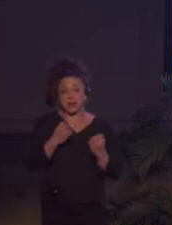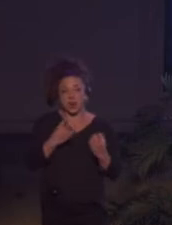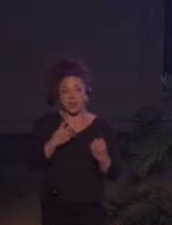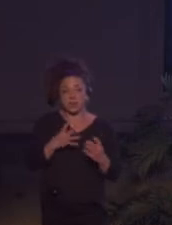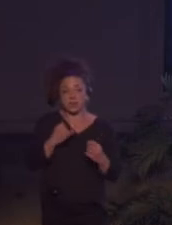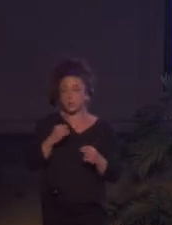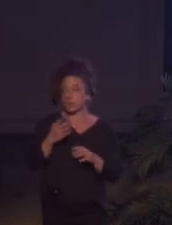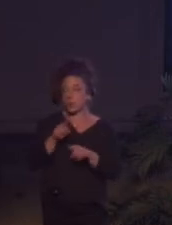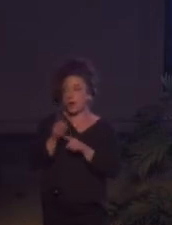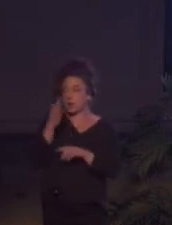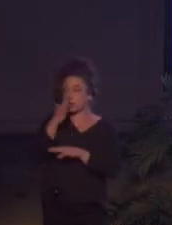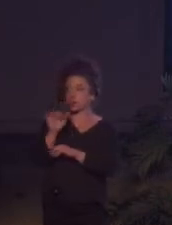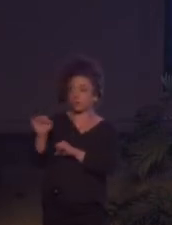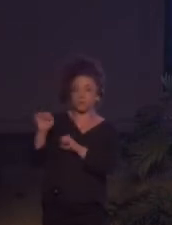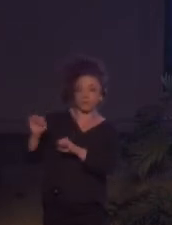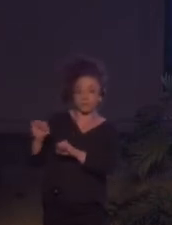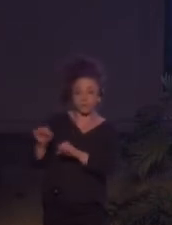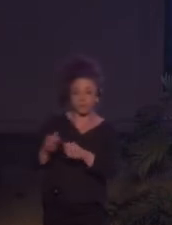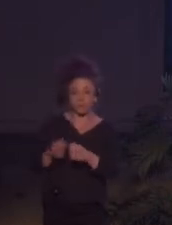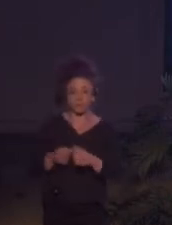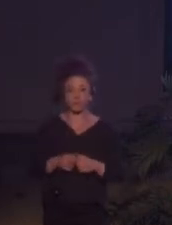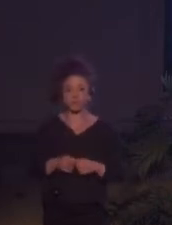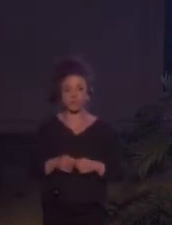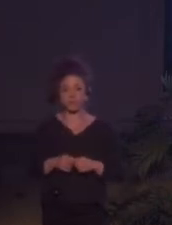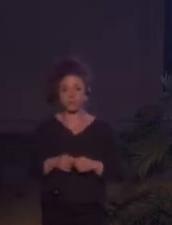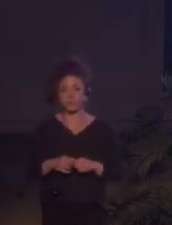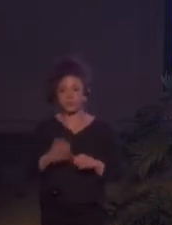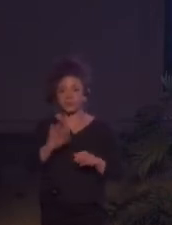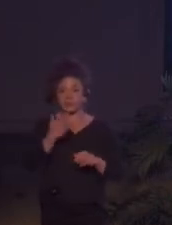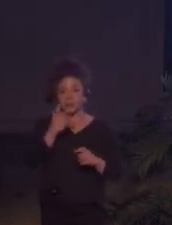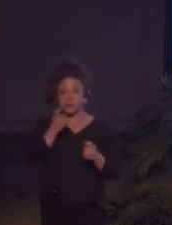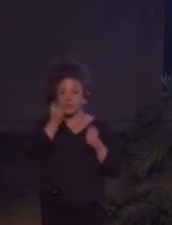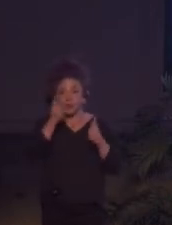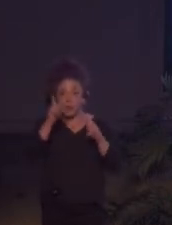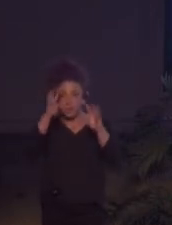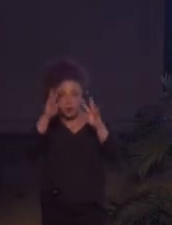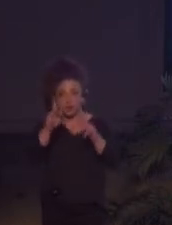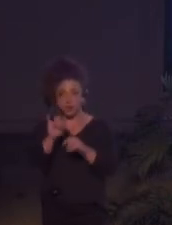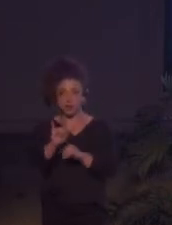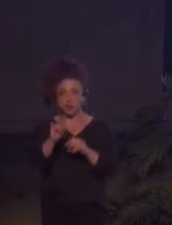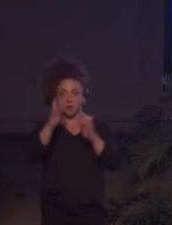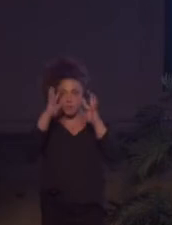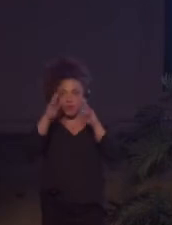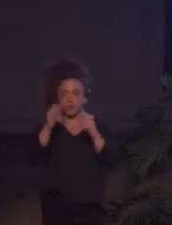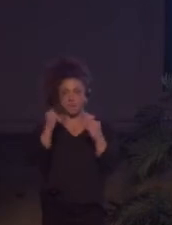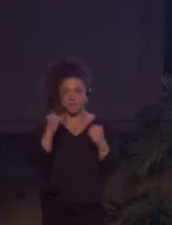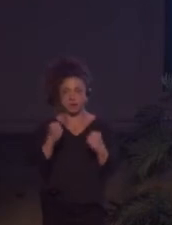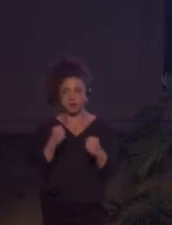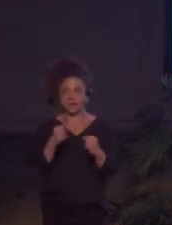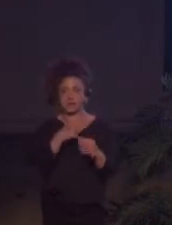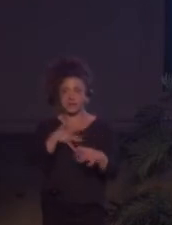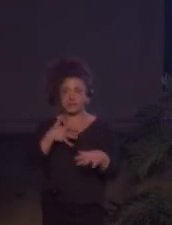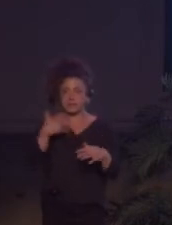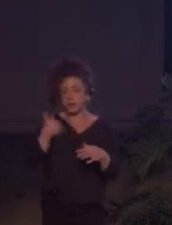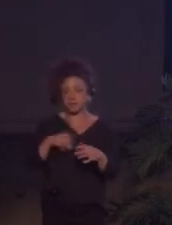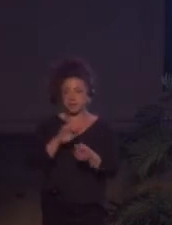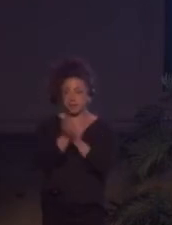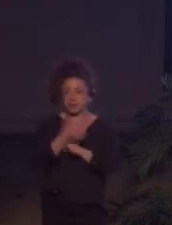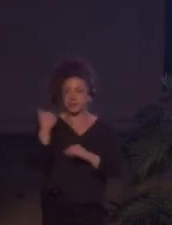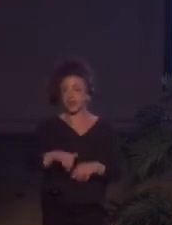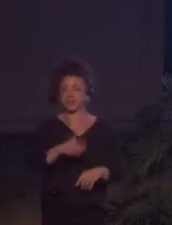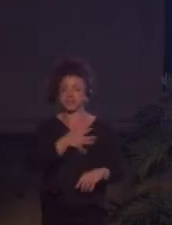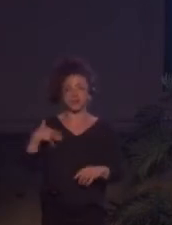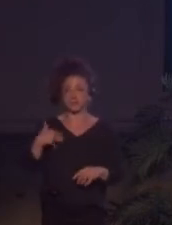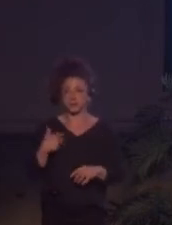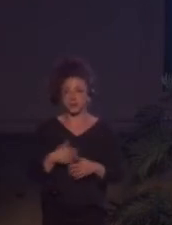una vez que ves o identificas esa violencia que es súper fuerte, ¿no?, es como algo que quieres cambiar ya, ¿no? Pero